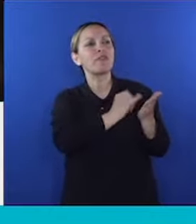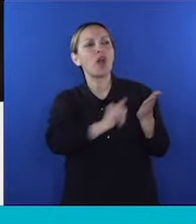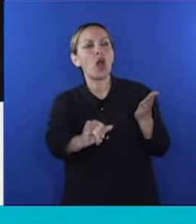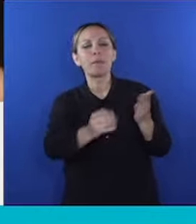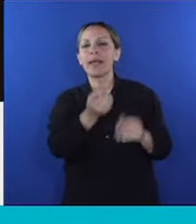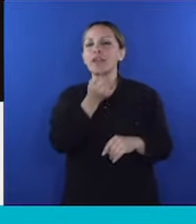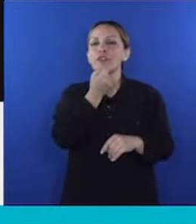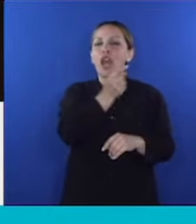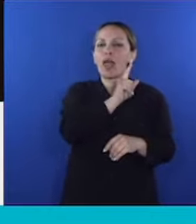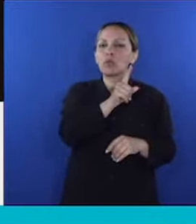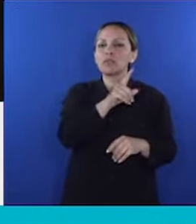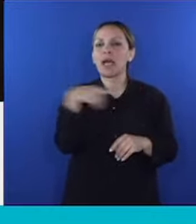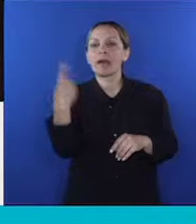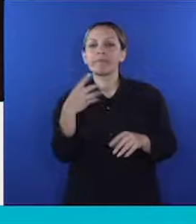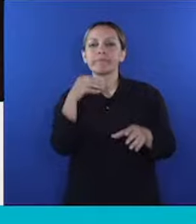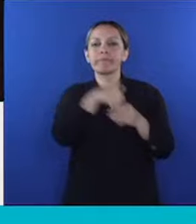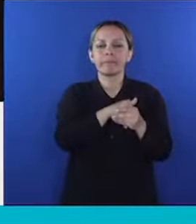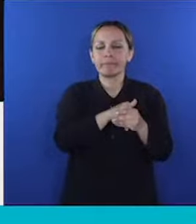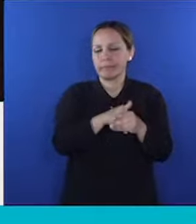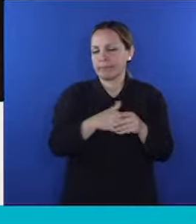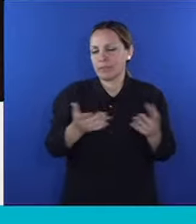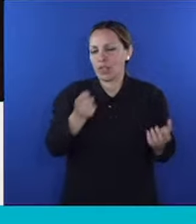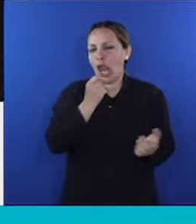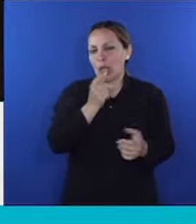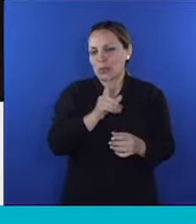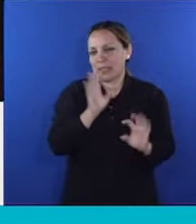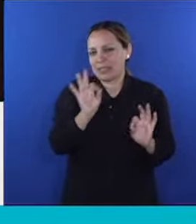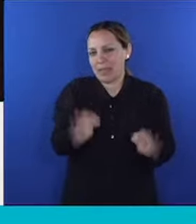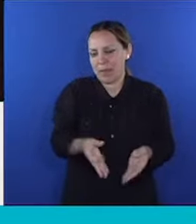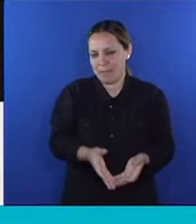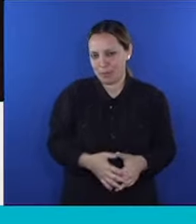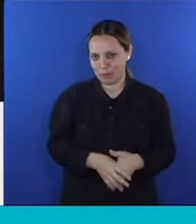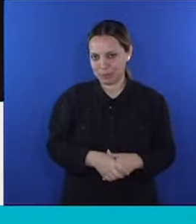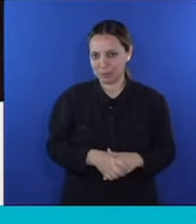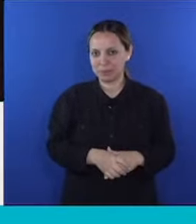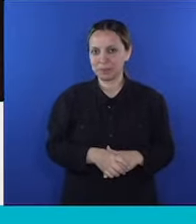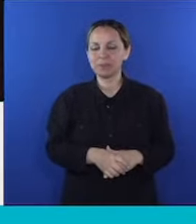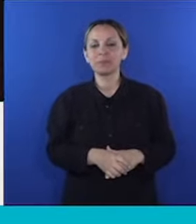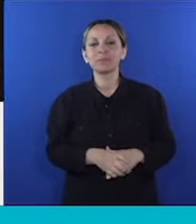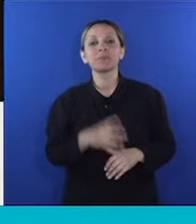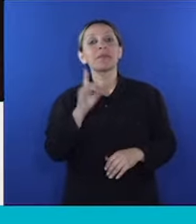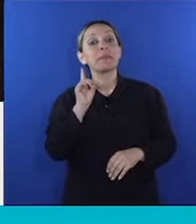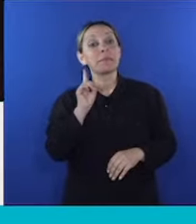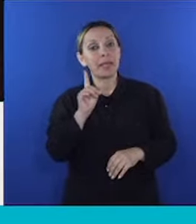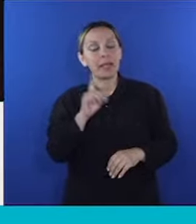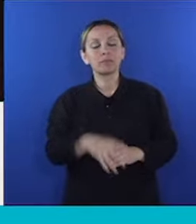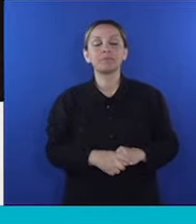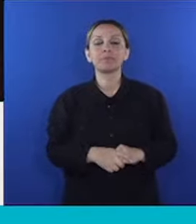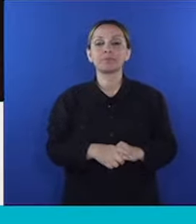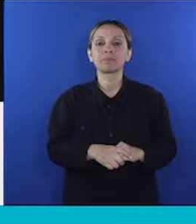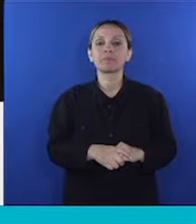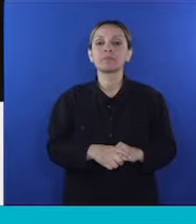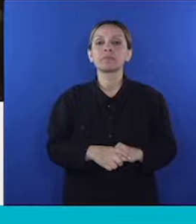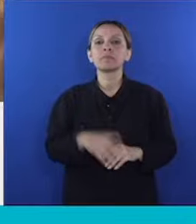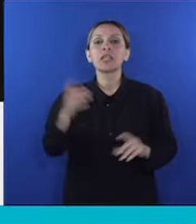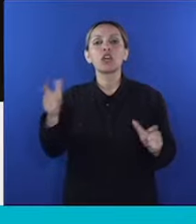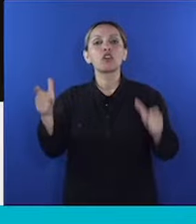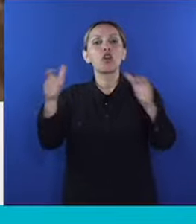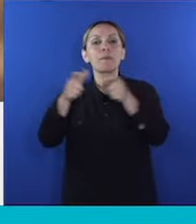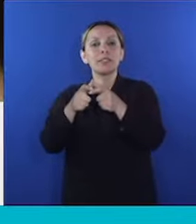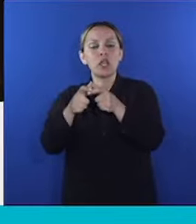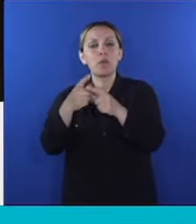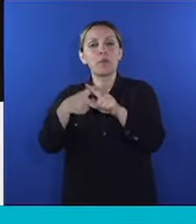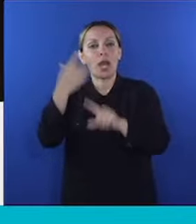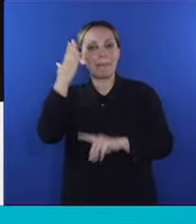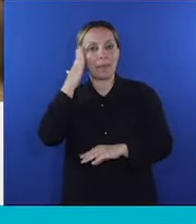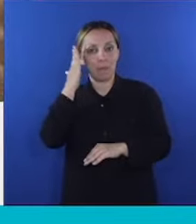interpelaciones no los acompañan eh pero la comisión provincial por la memoria que es un organismo muy importante